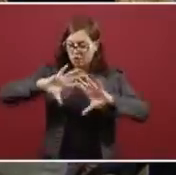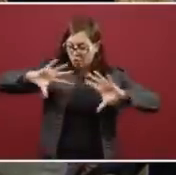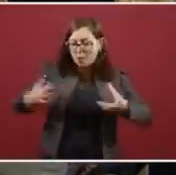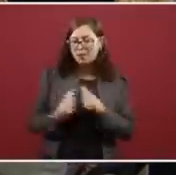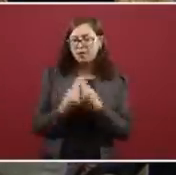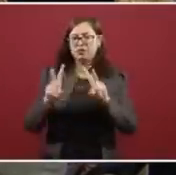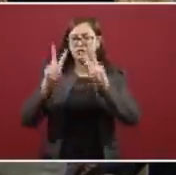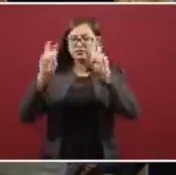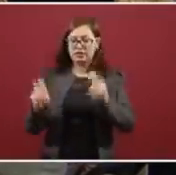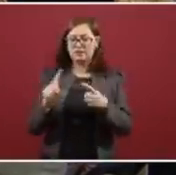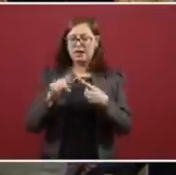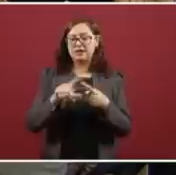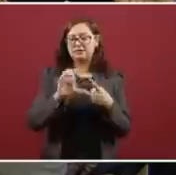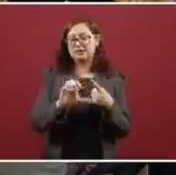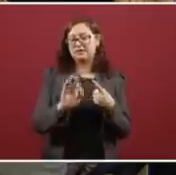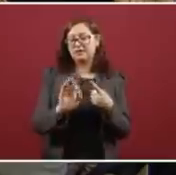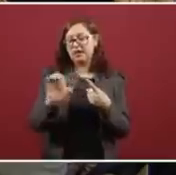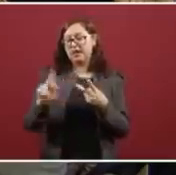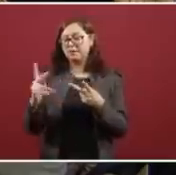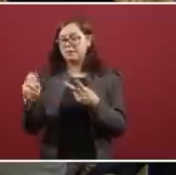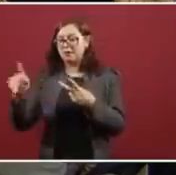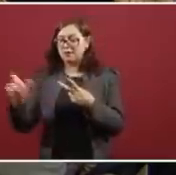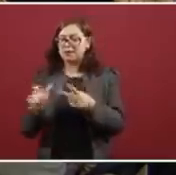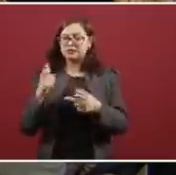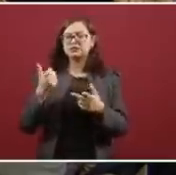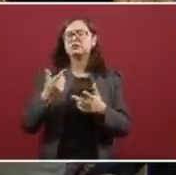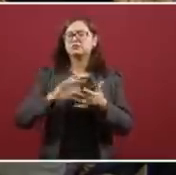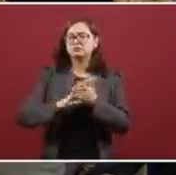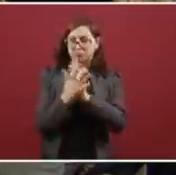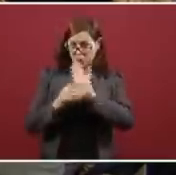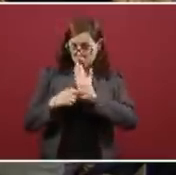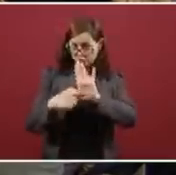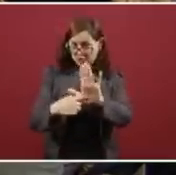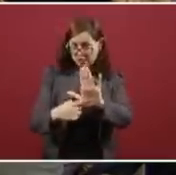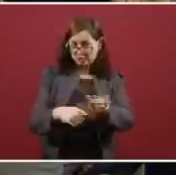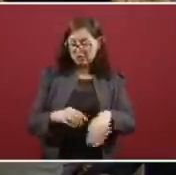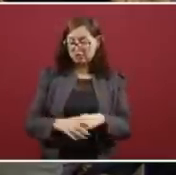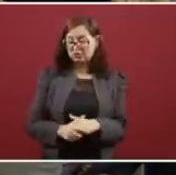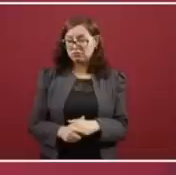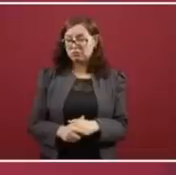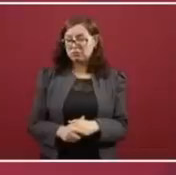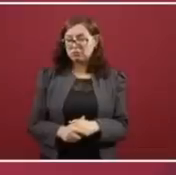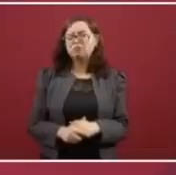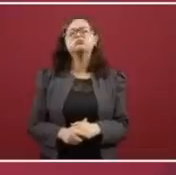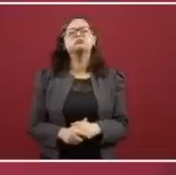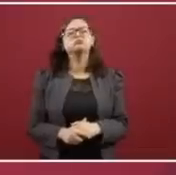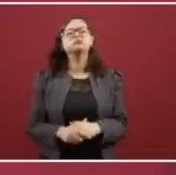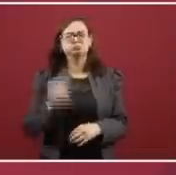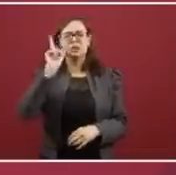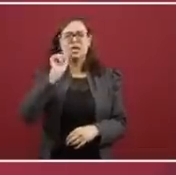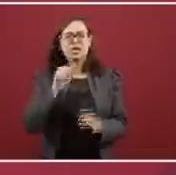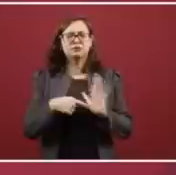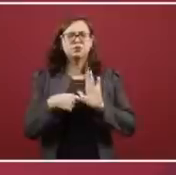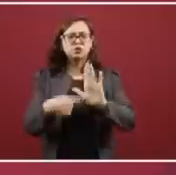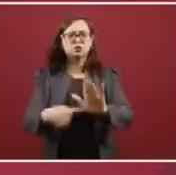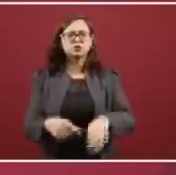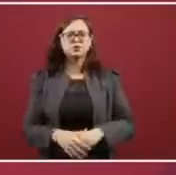de efe y de pink's mañana gracias mañana se transparente